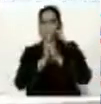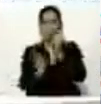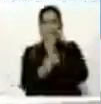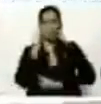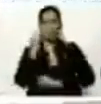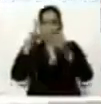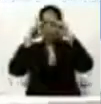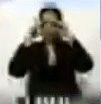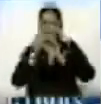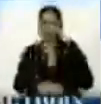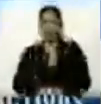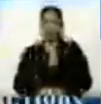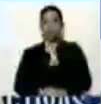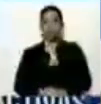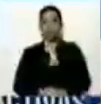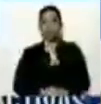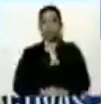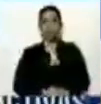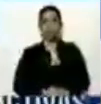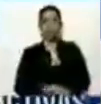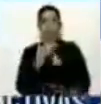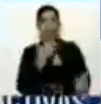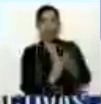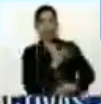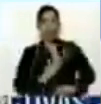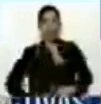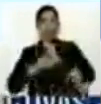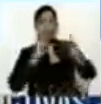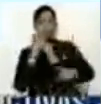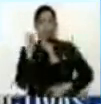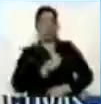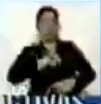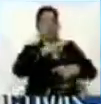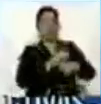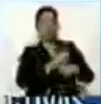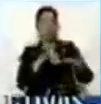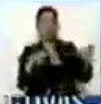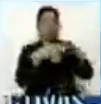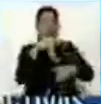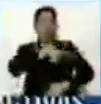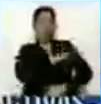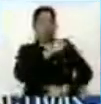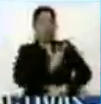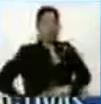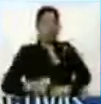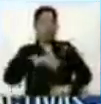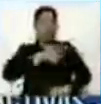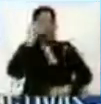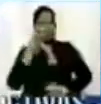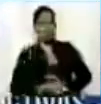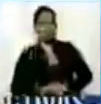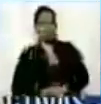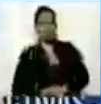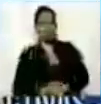presente una incongruencia con los números porque no se ha sido transparente. El solo hecho de que las pruebas se lleven a Caracas para